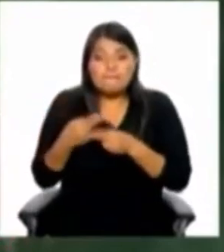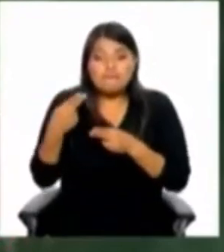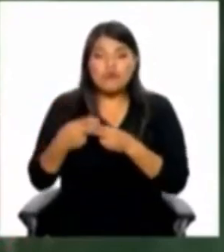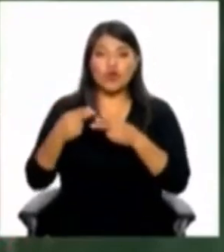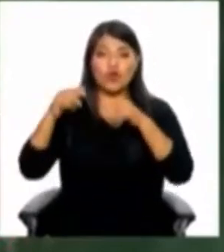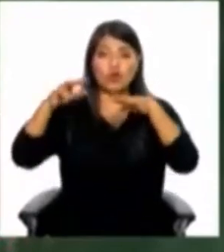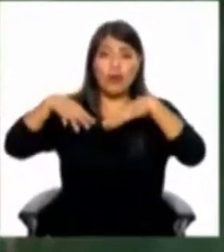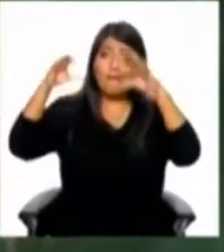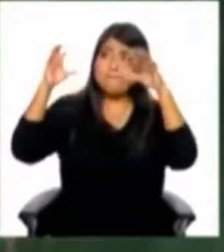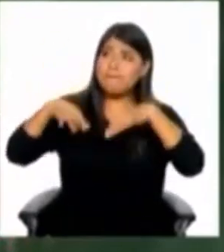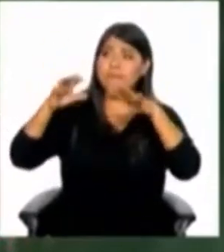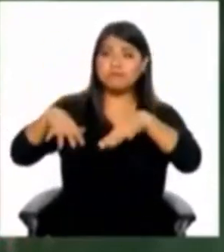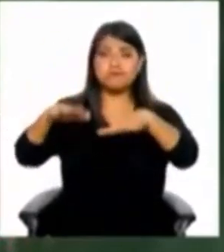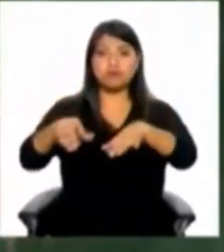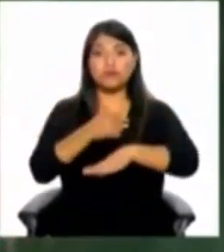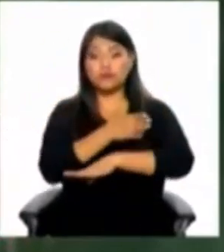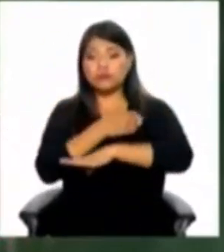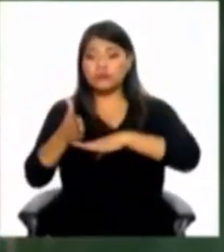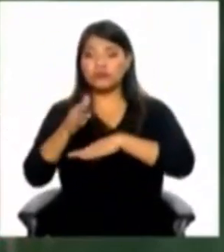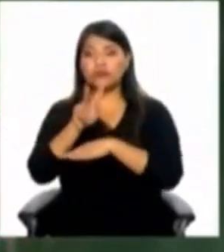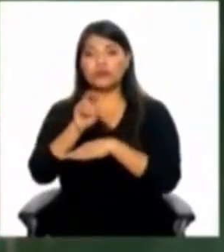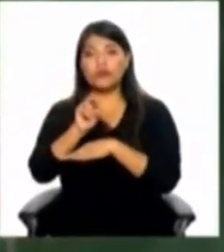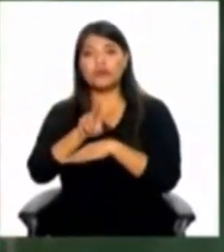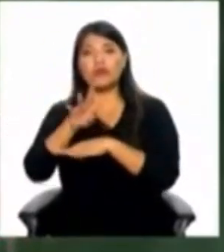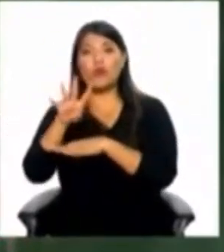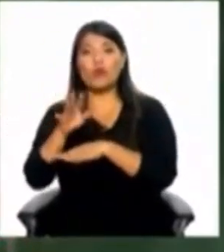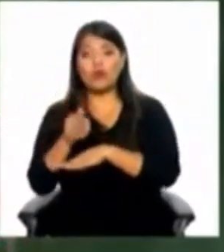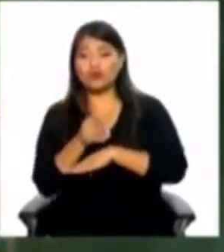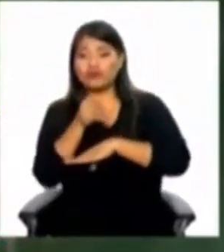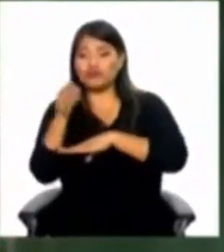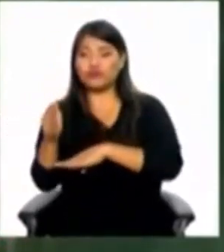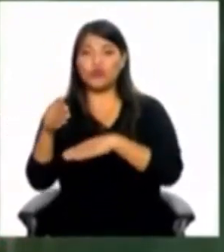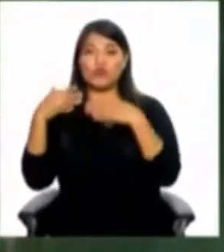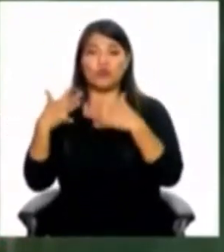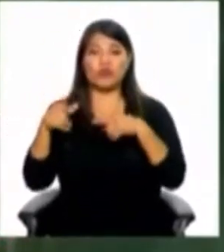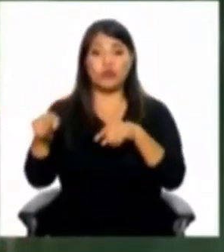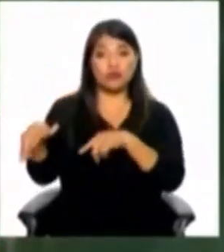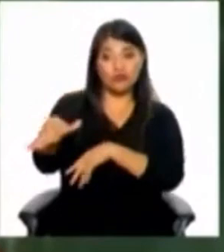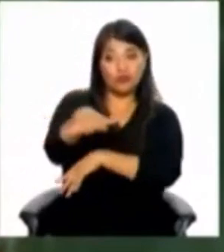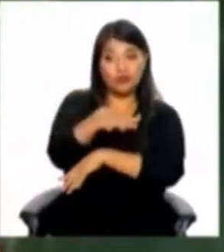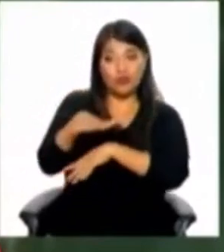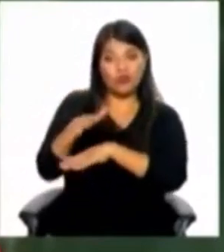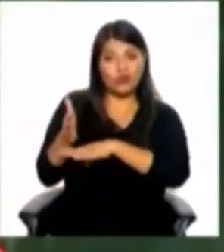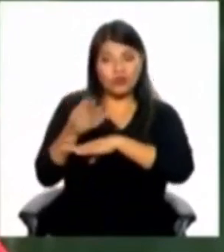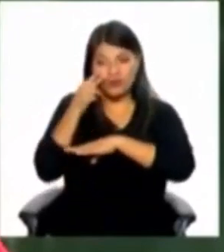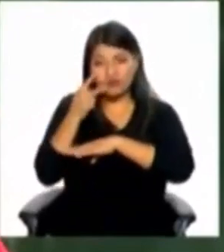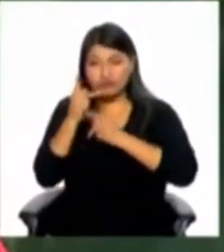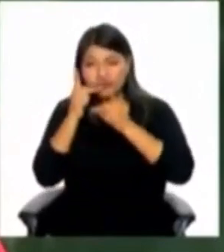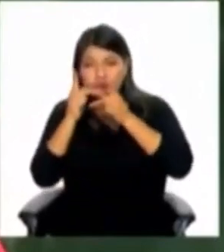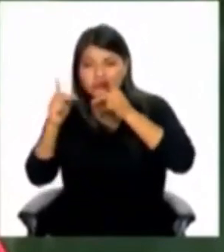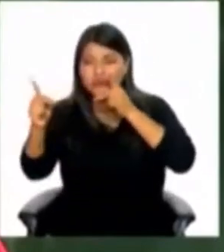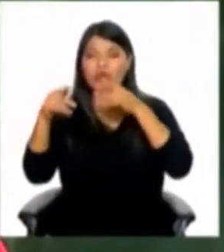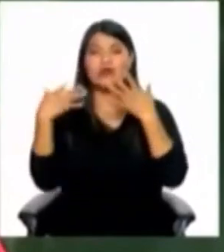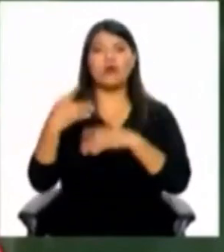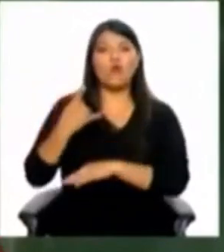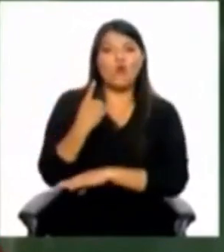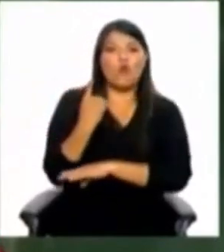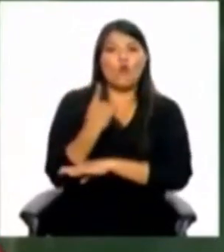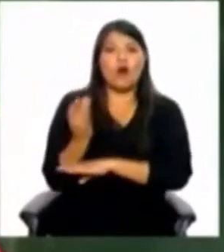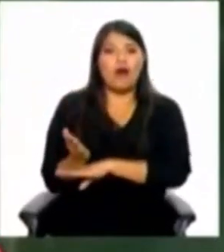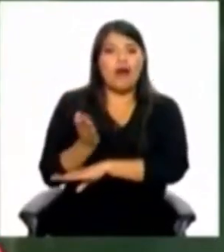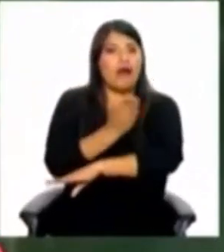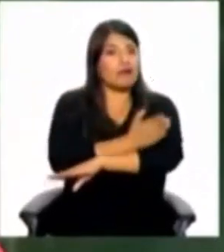el impacto del Niño global. Resulta urgente entonces un enfoque de acción con